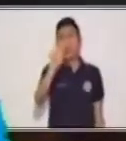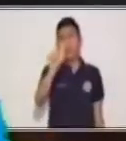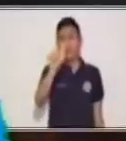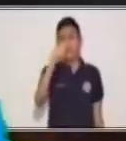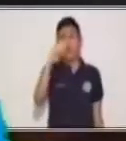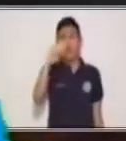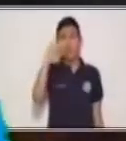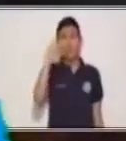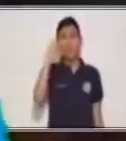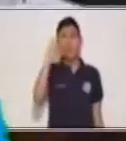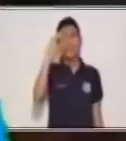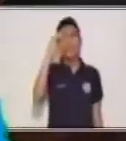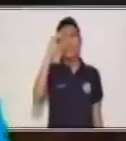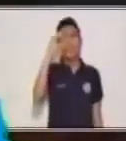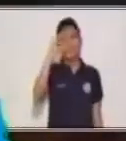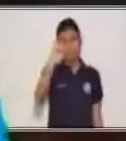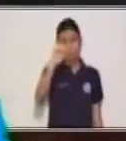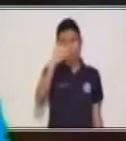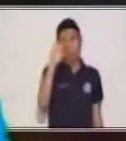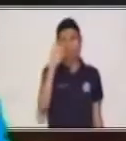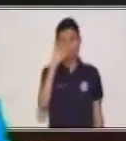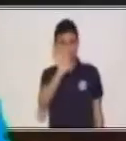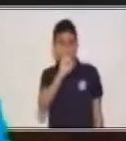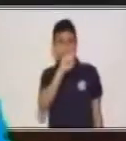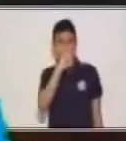ejemplo, porque también se va a modificar.